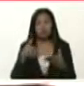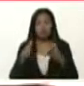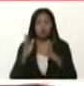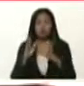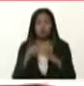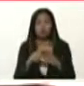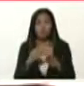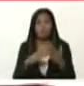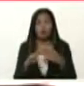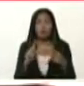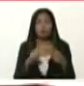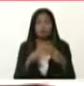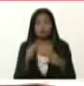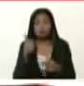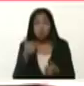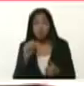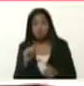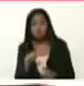Vamos, pues, está bien.